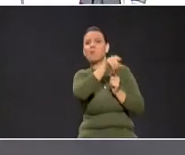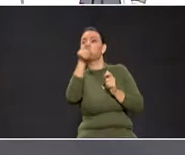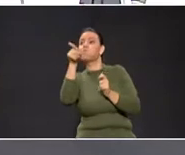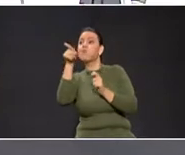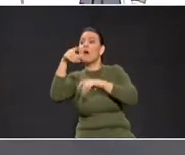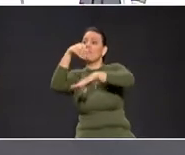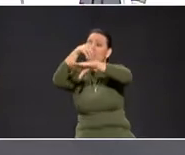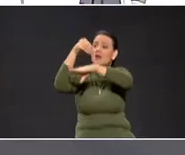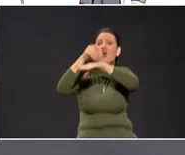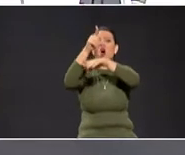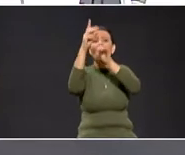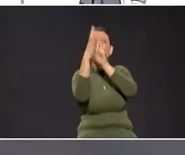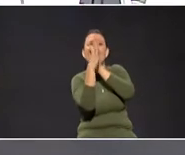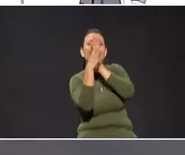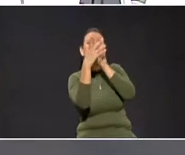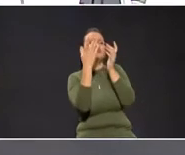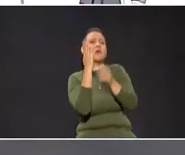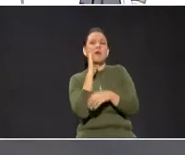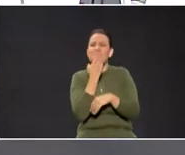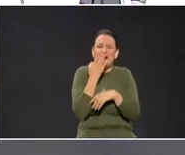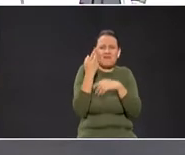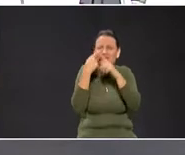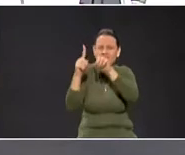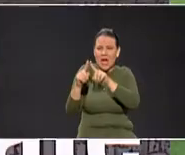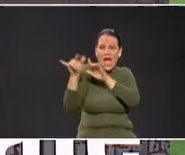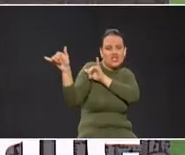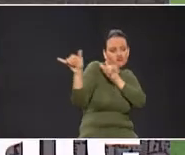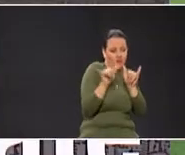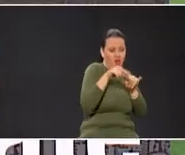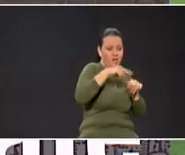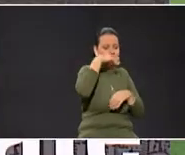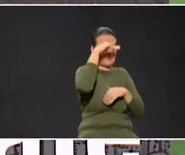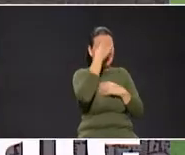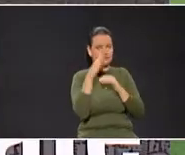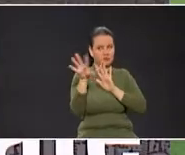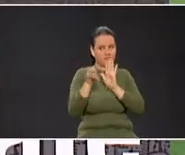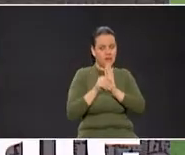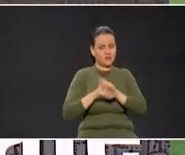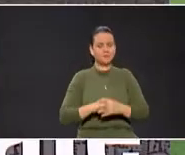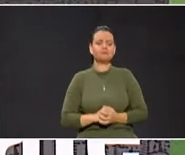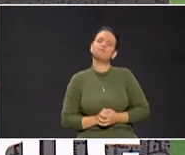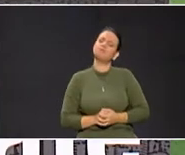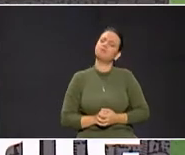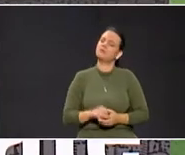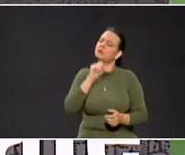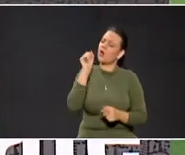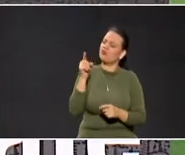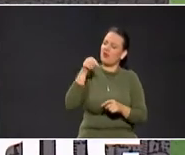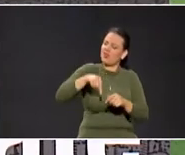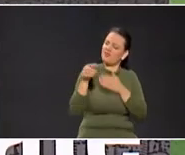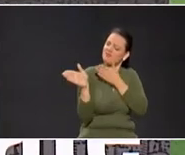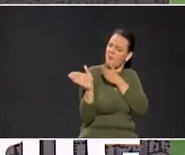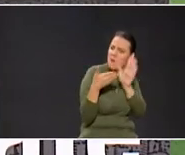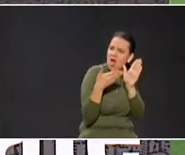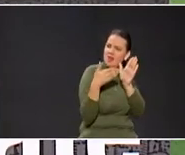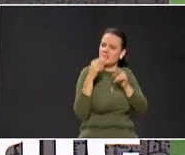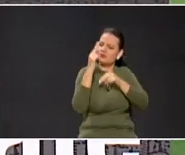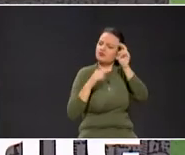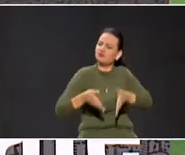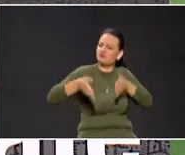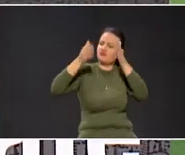del área metropolitana y del país que le incluiría a este plan de ordenamiento territorial candidata gema